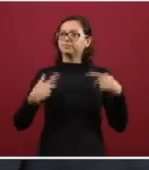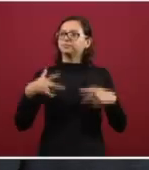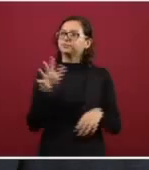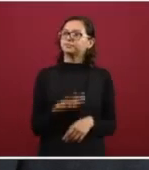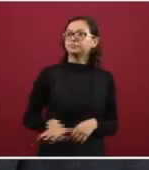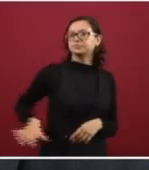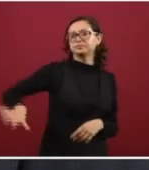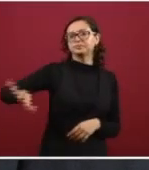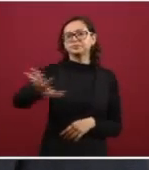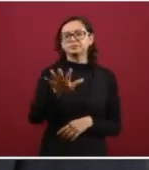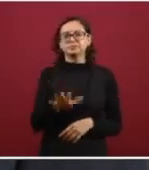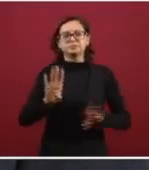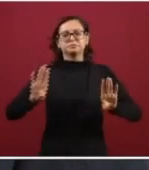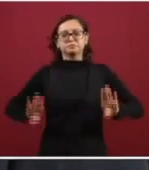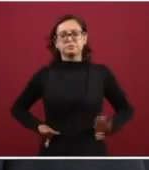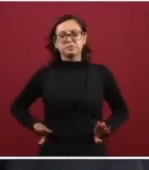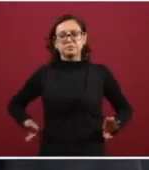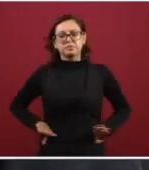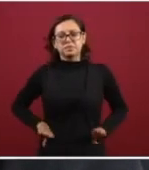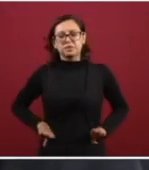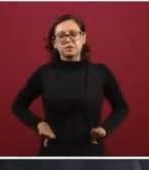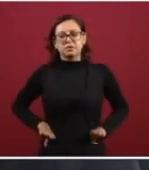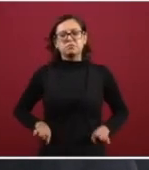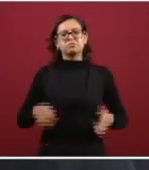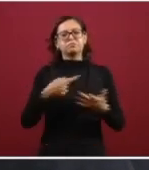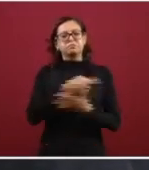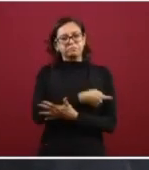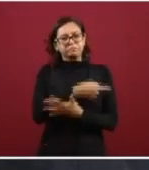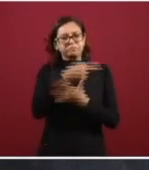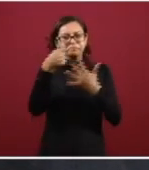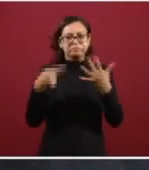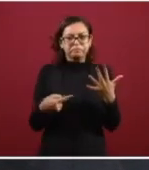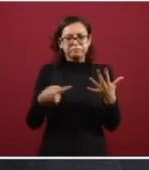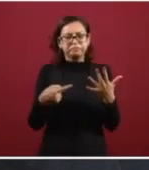entre otras características,